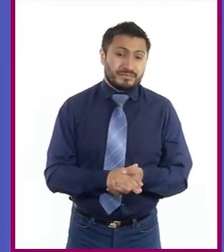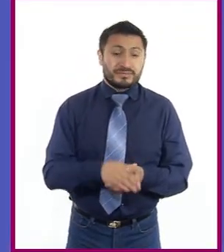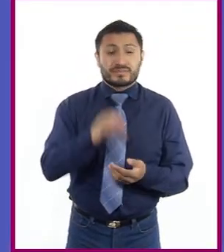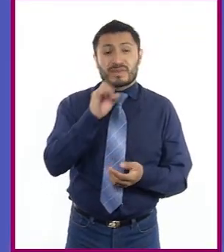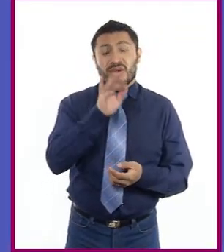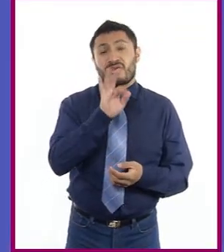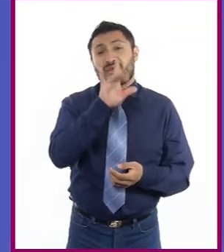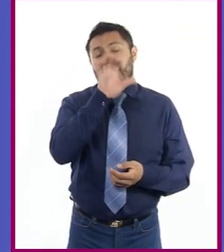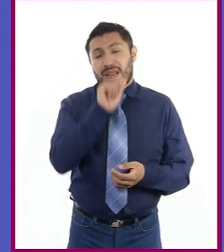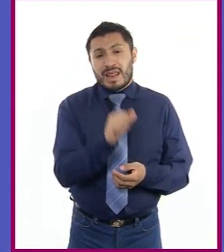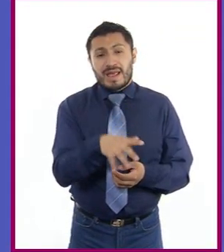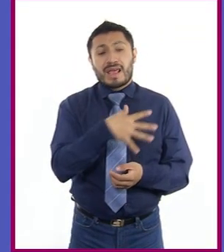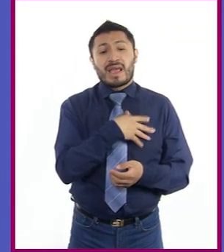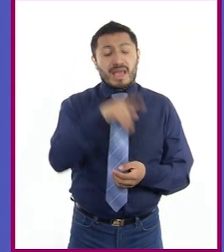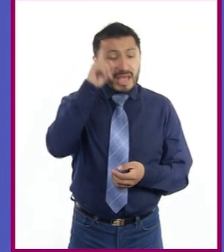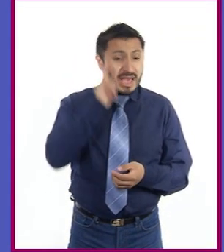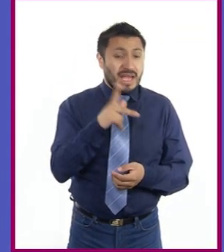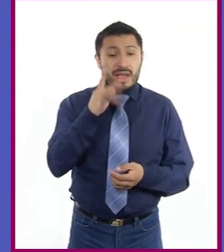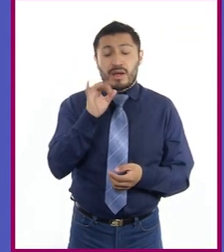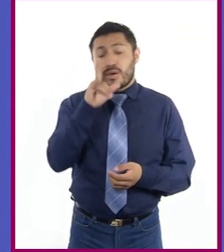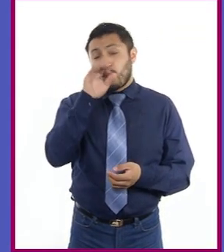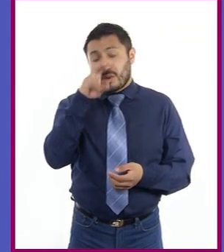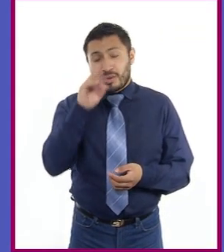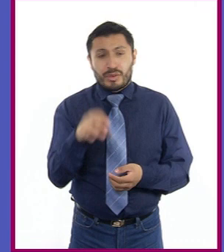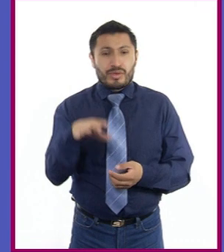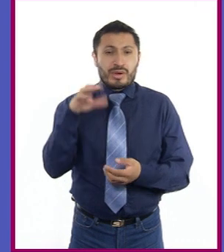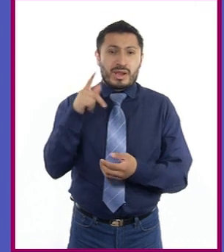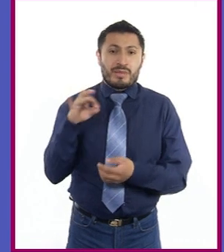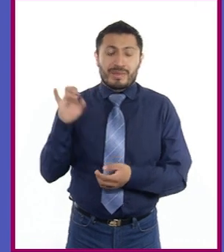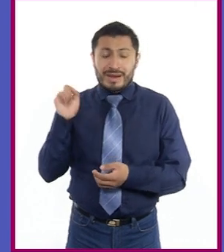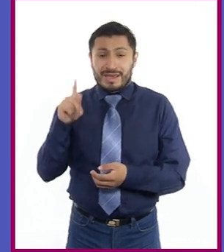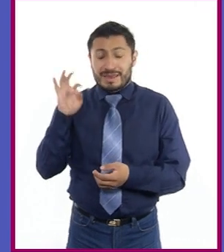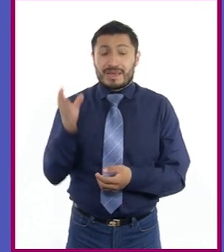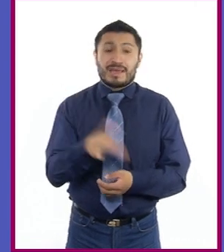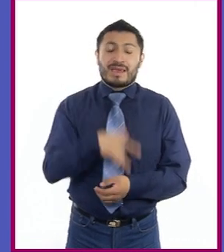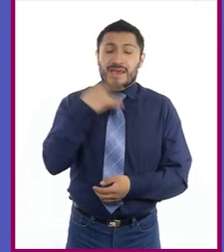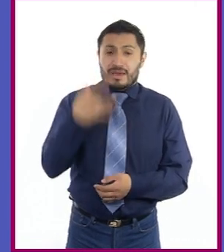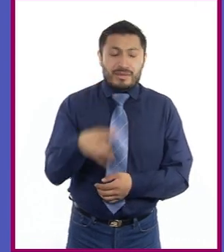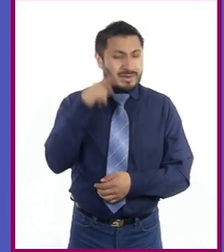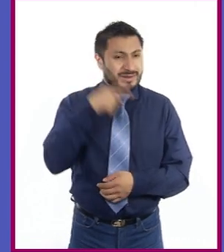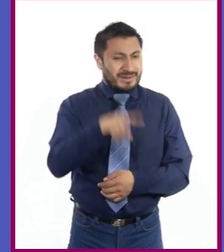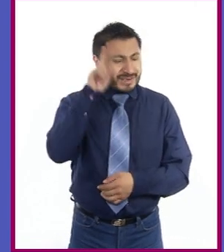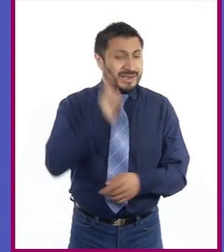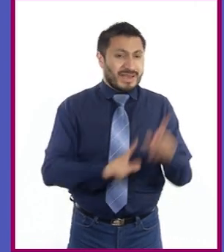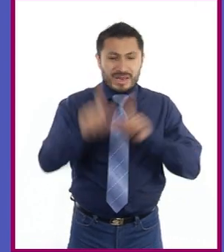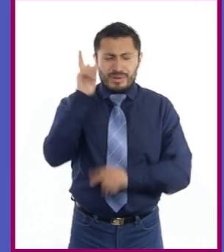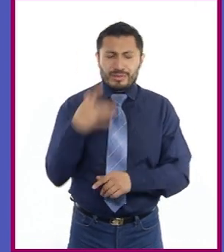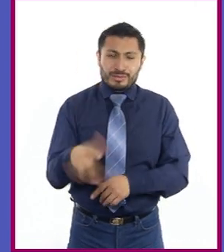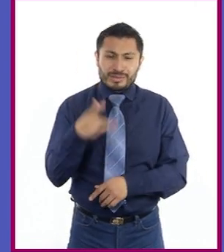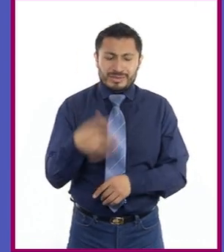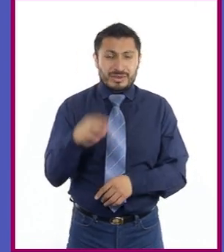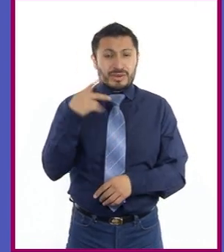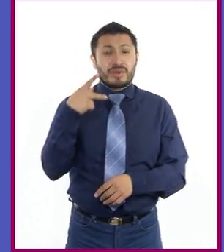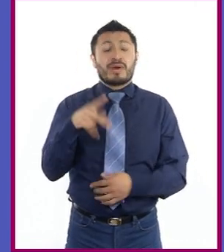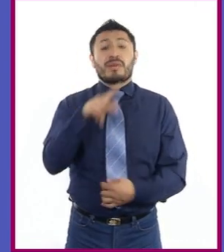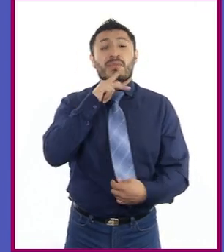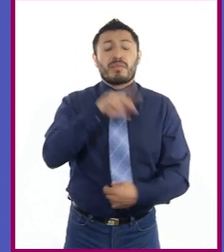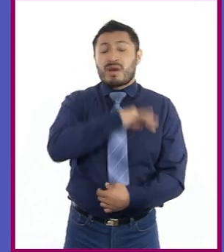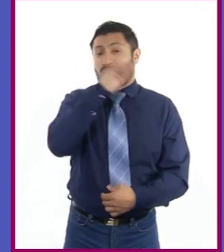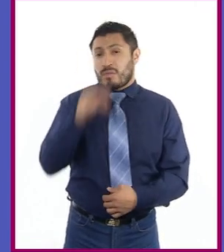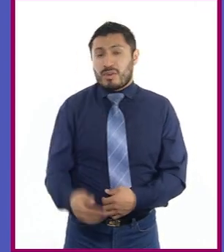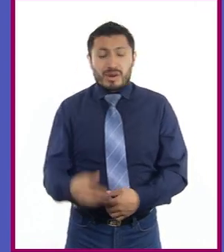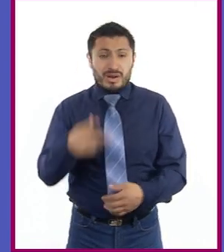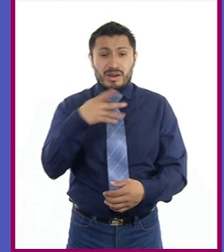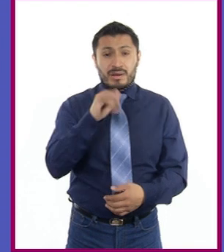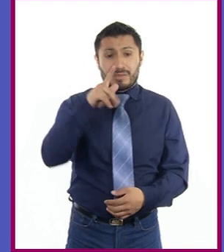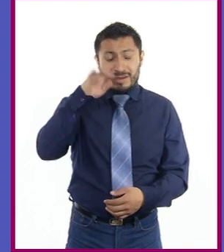Ofelia, hija de Polonio, de quien Hamlet estaba enamorado, se vuelve loca de dolor cuando su padre muere a manos de Hamlet y termina